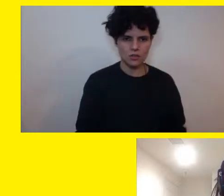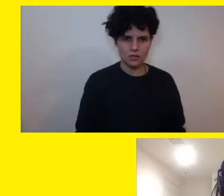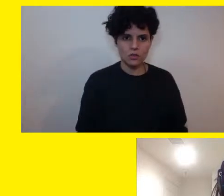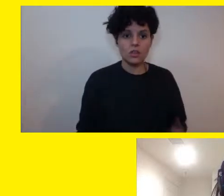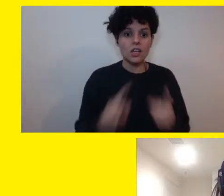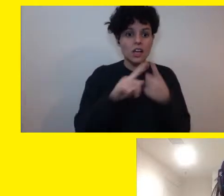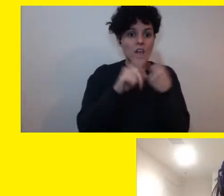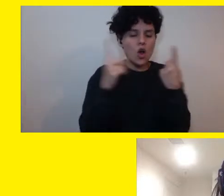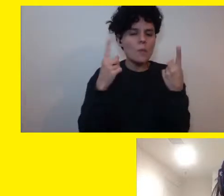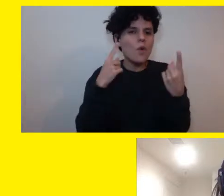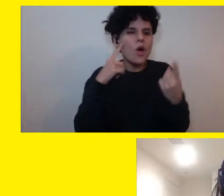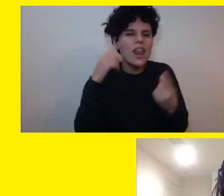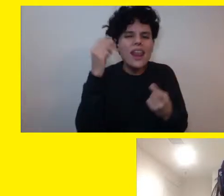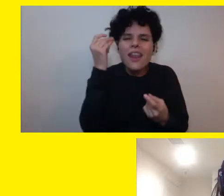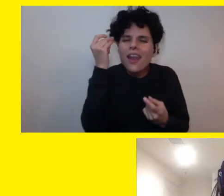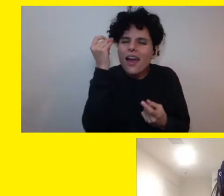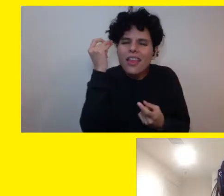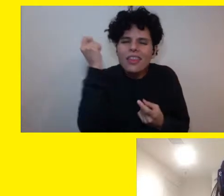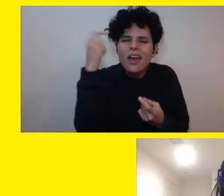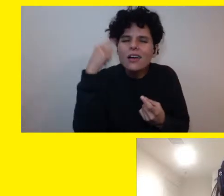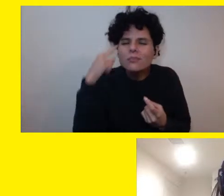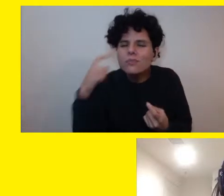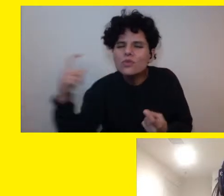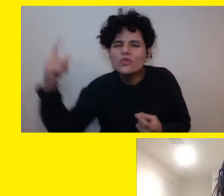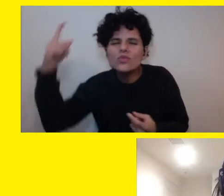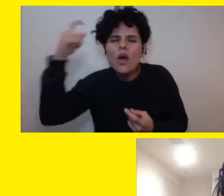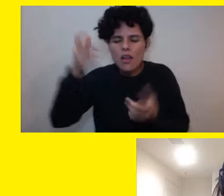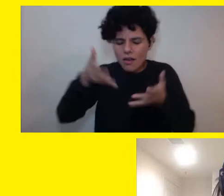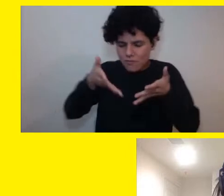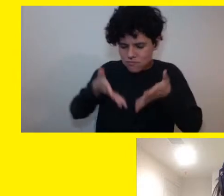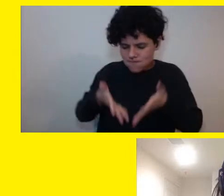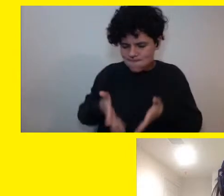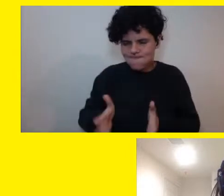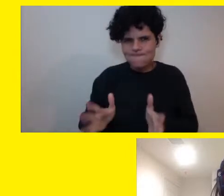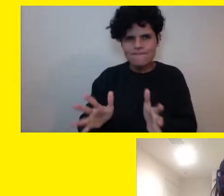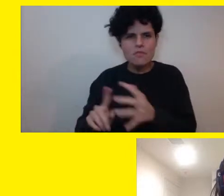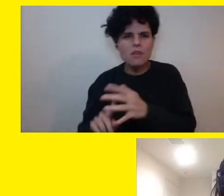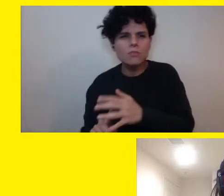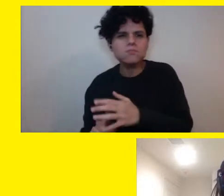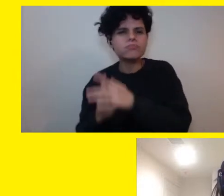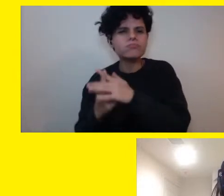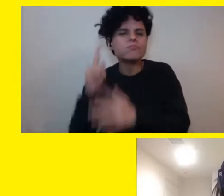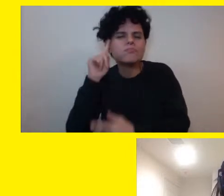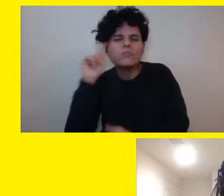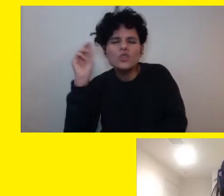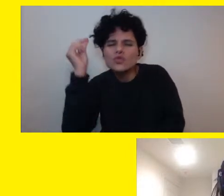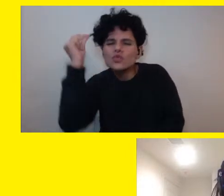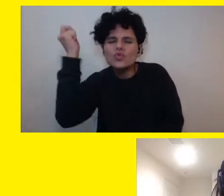mismo donde tenía que crecer y fructificar, en el vientre materno, ¿ya?